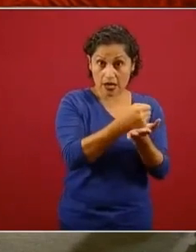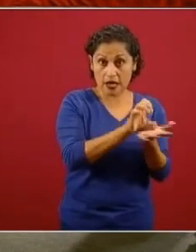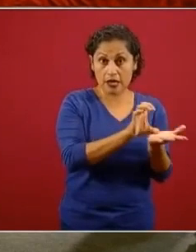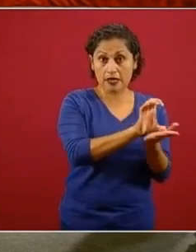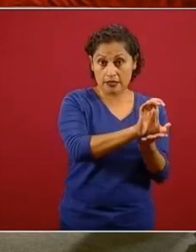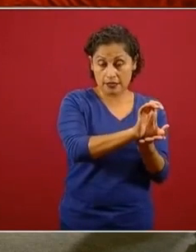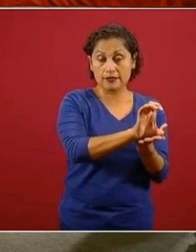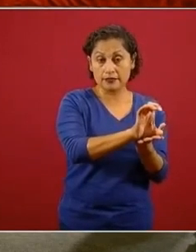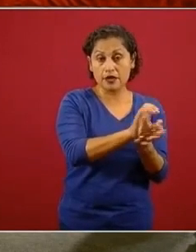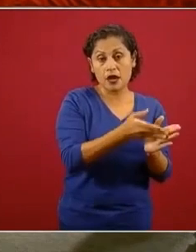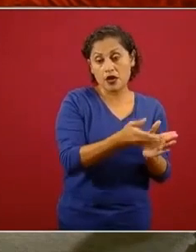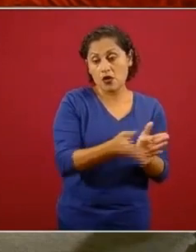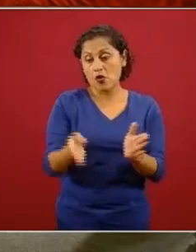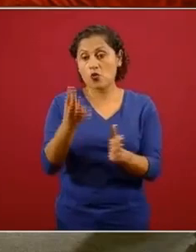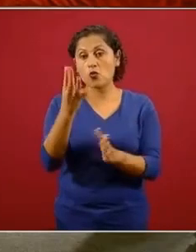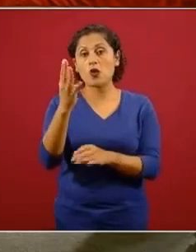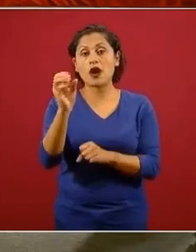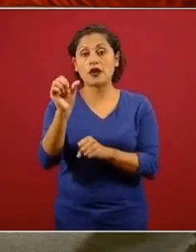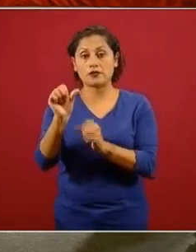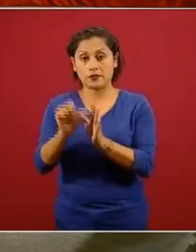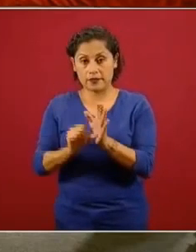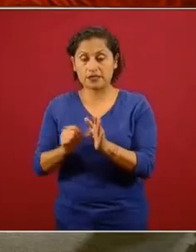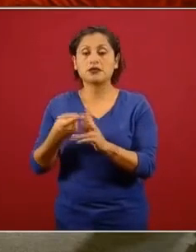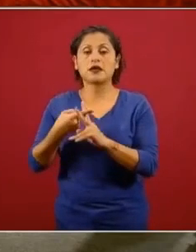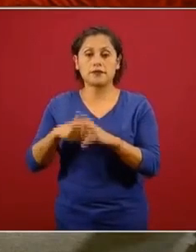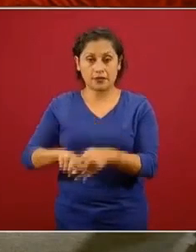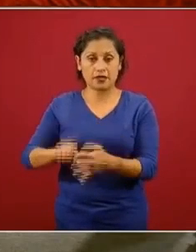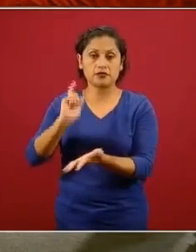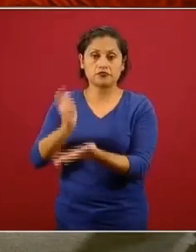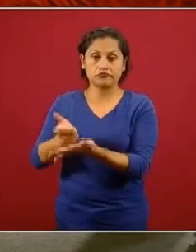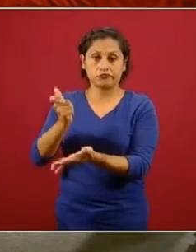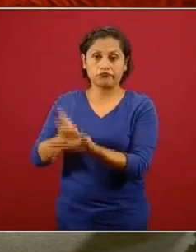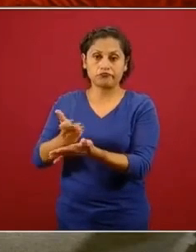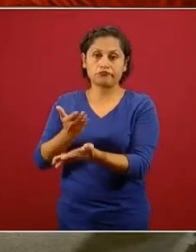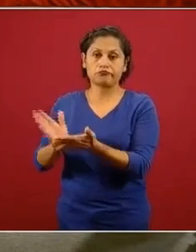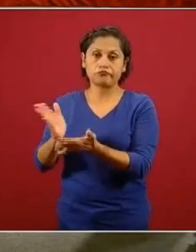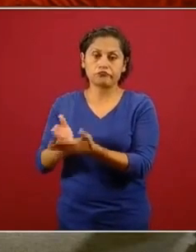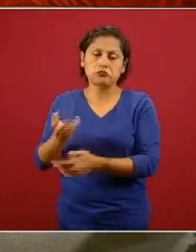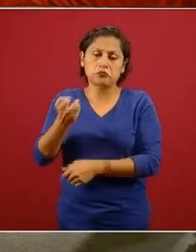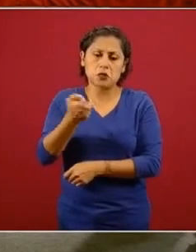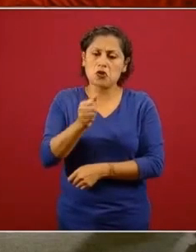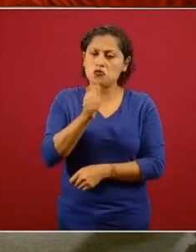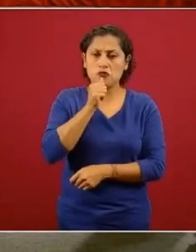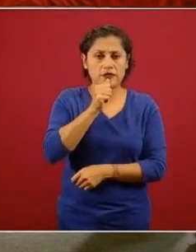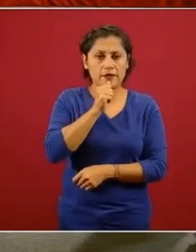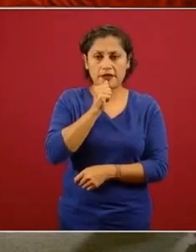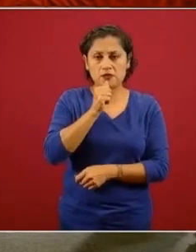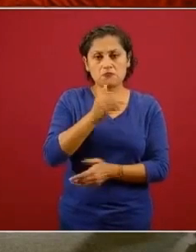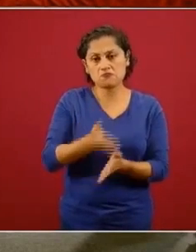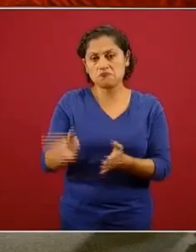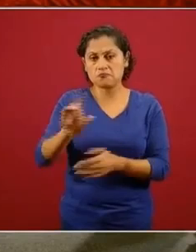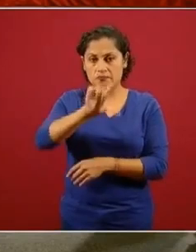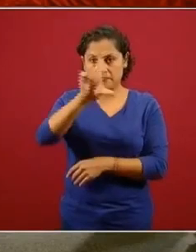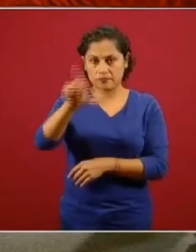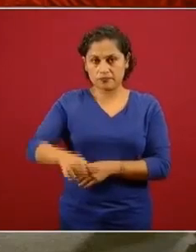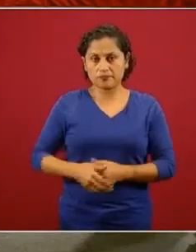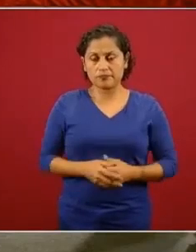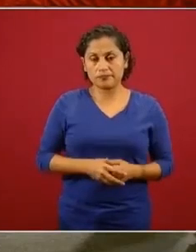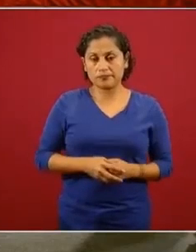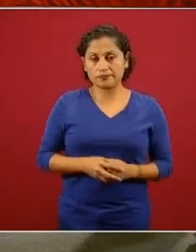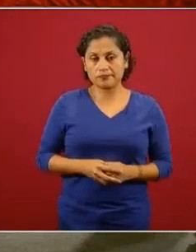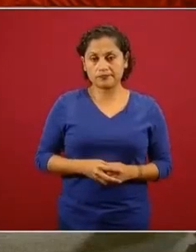de estos beneficiarios que son recientes, queda todavía un tiempo de plazo. La siguiente.